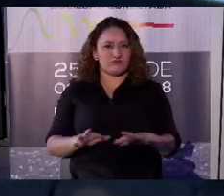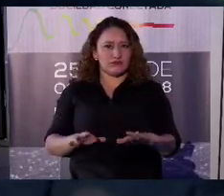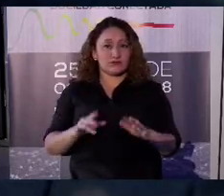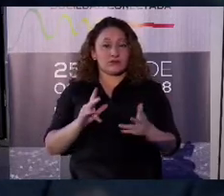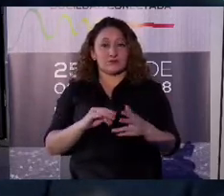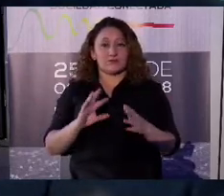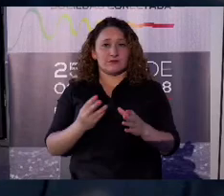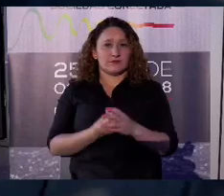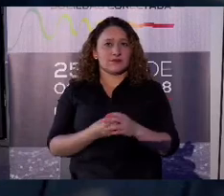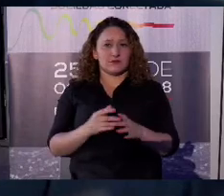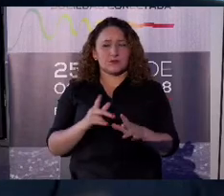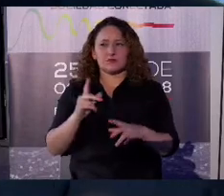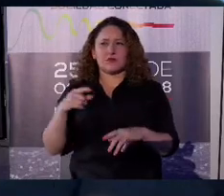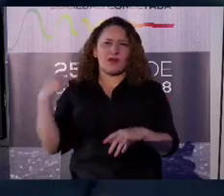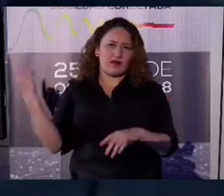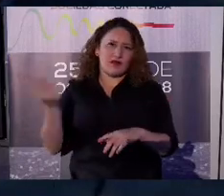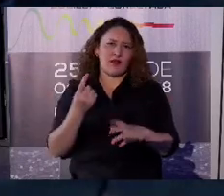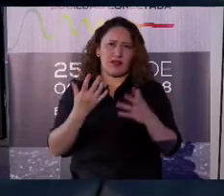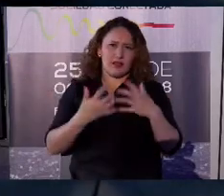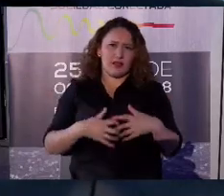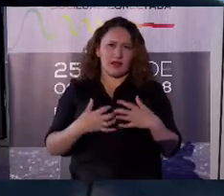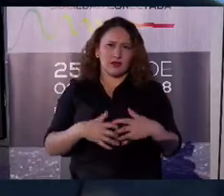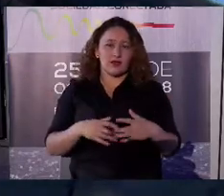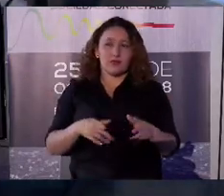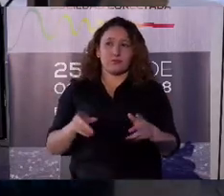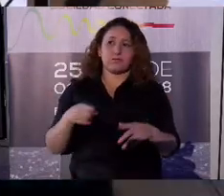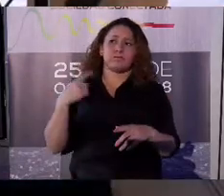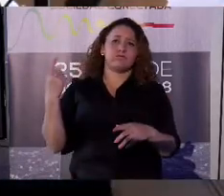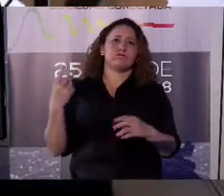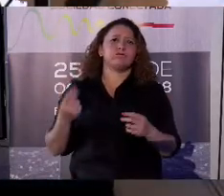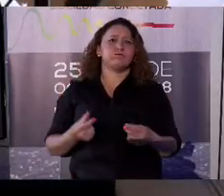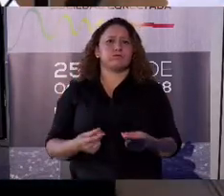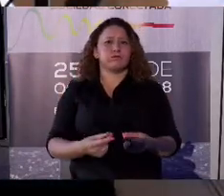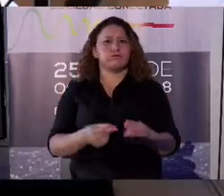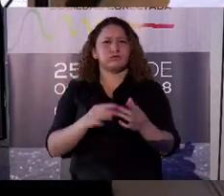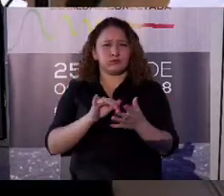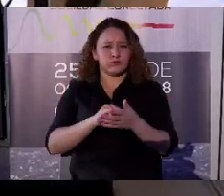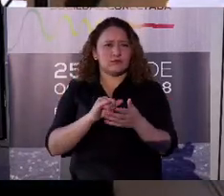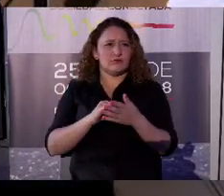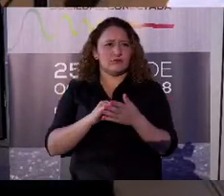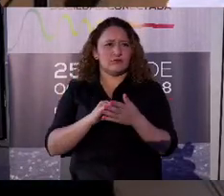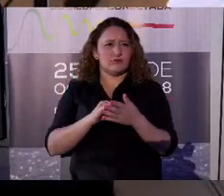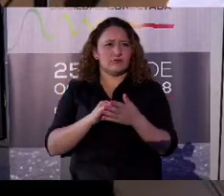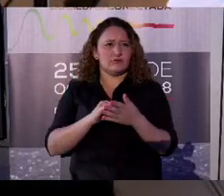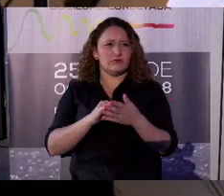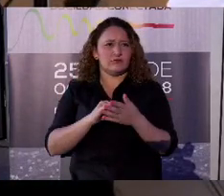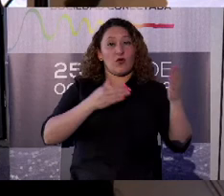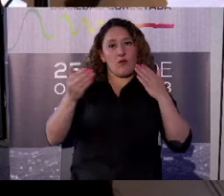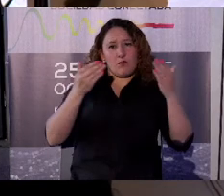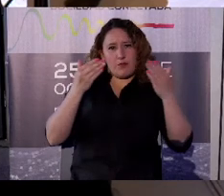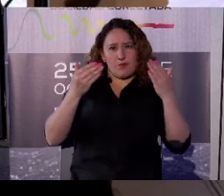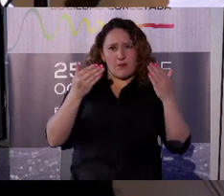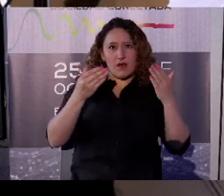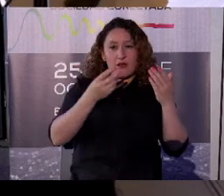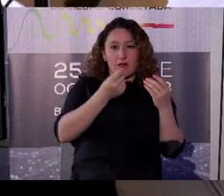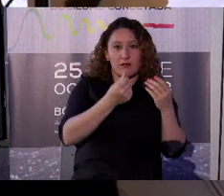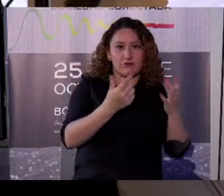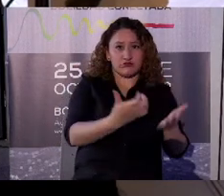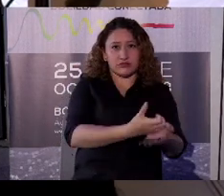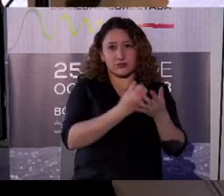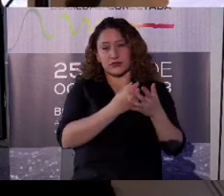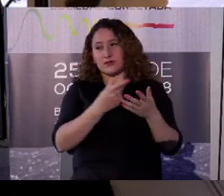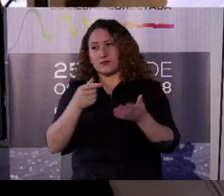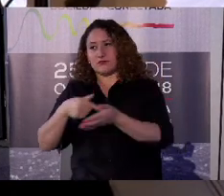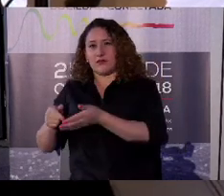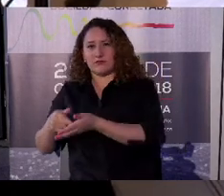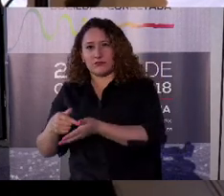la industria en general, si uno compara los ratios de inversión en relación a los ingresos, lo ha hecho bien. La industria de las telecomunicaciones de